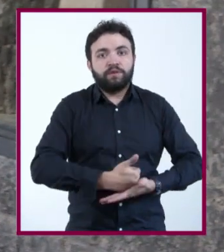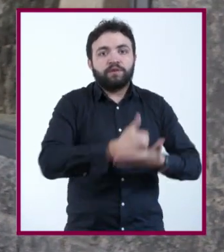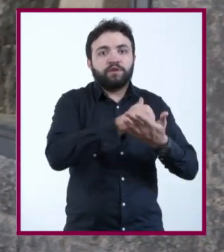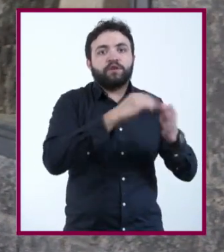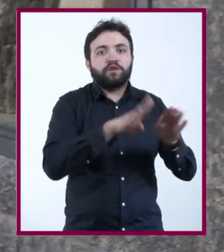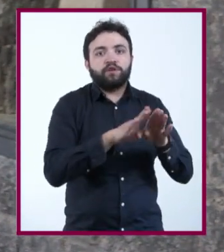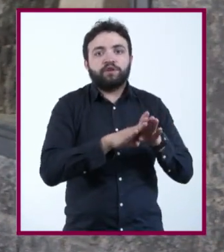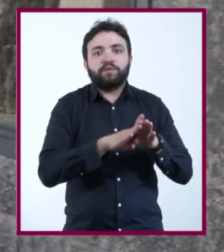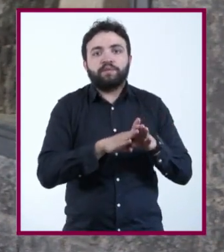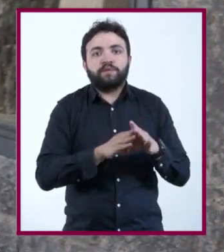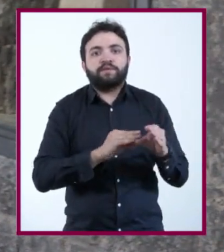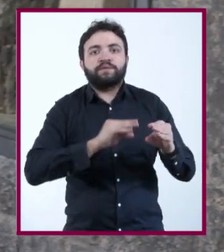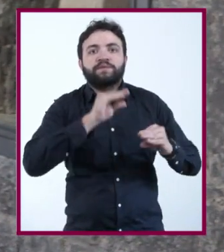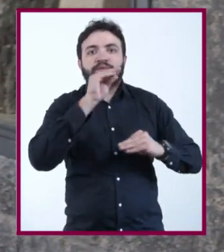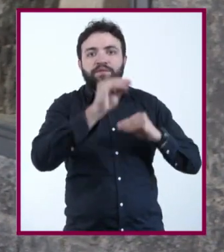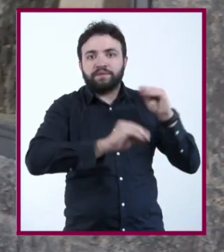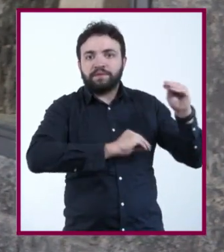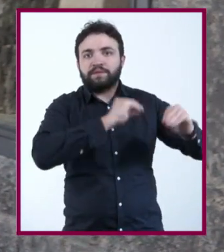alguna manera